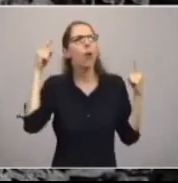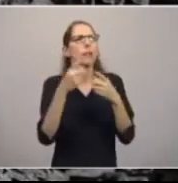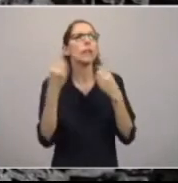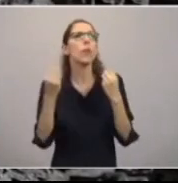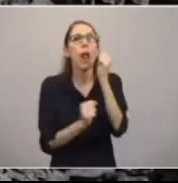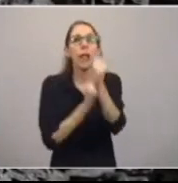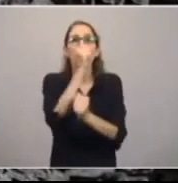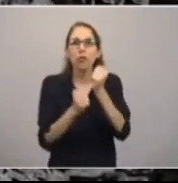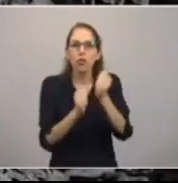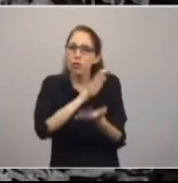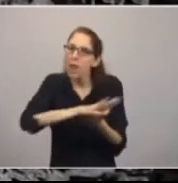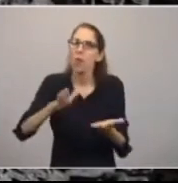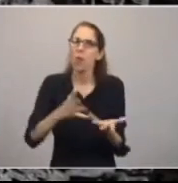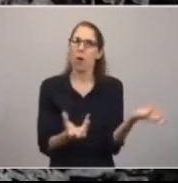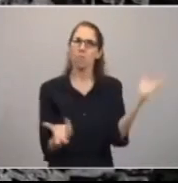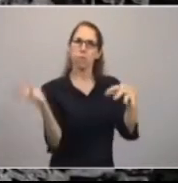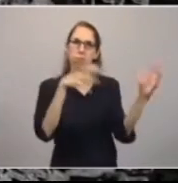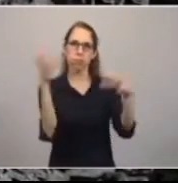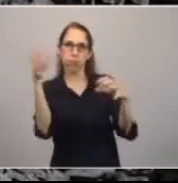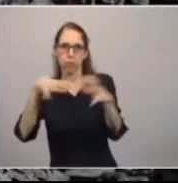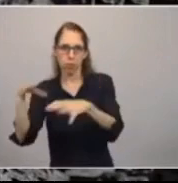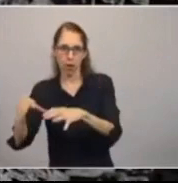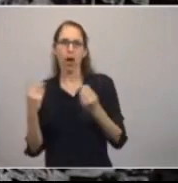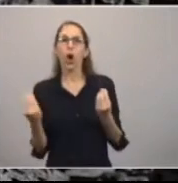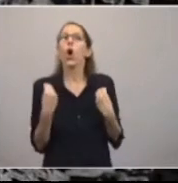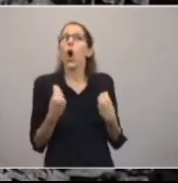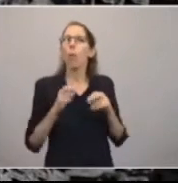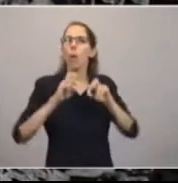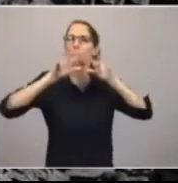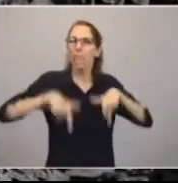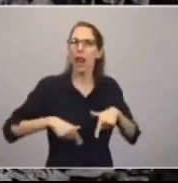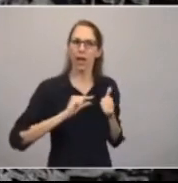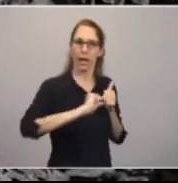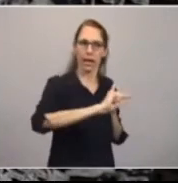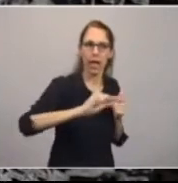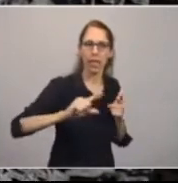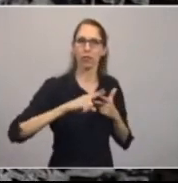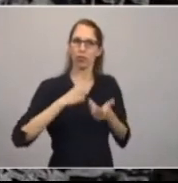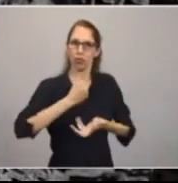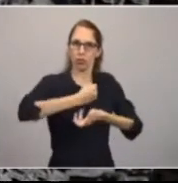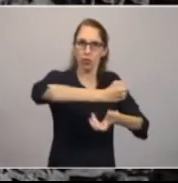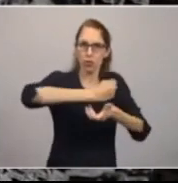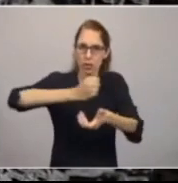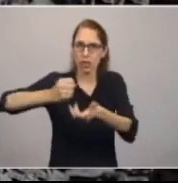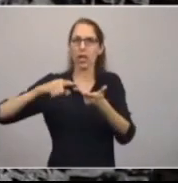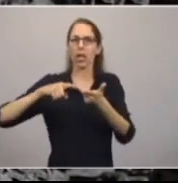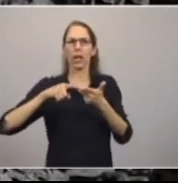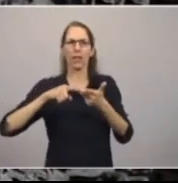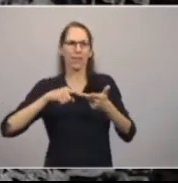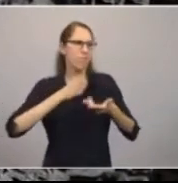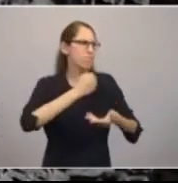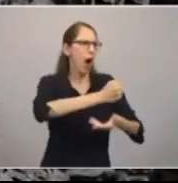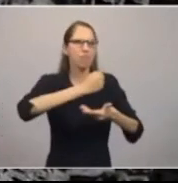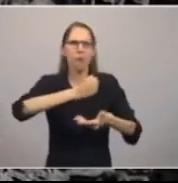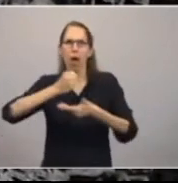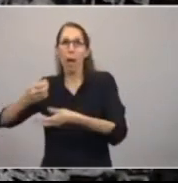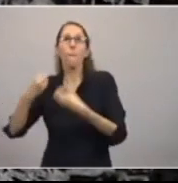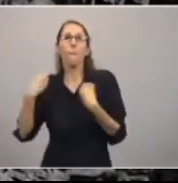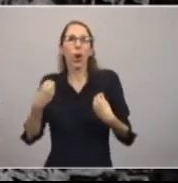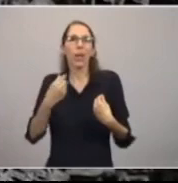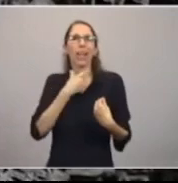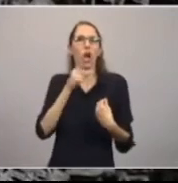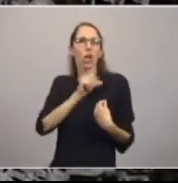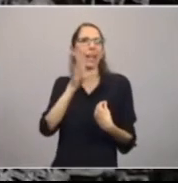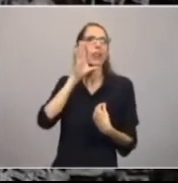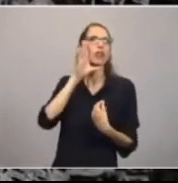políticas arancelarias, de crédito, subsidios, a troche y moche para erradicar empresas e